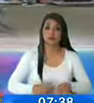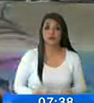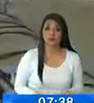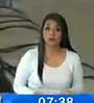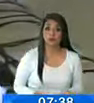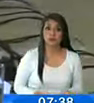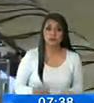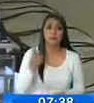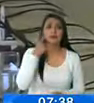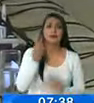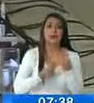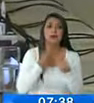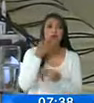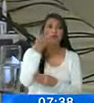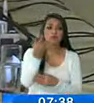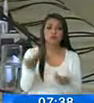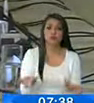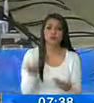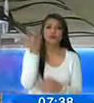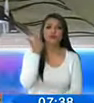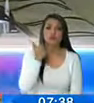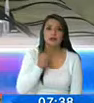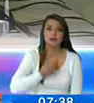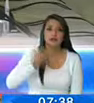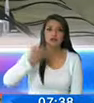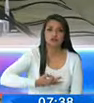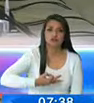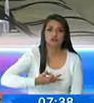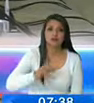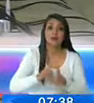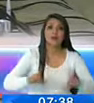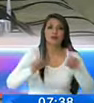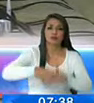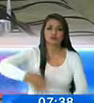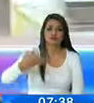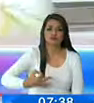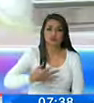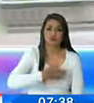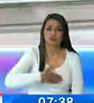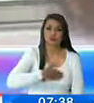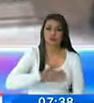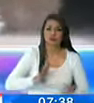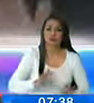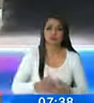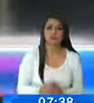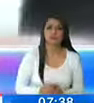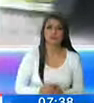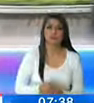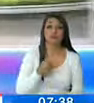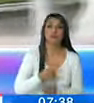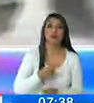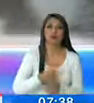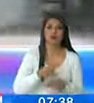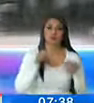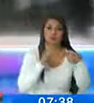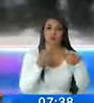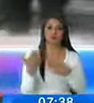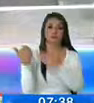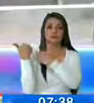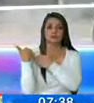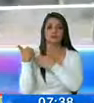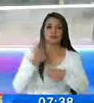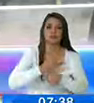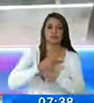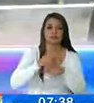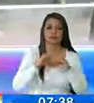que se piensa hacer a futuro, con fechas y datos precisos, por favor. Ante ello, Augusto Barrera, responsable del Consejo